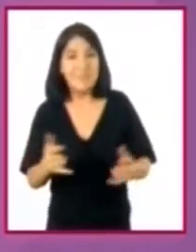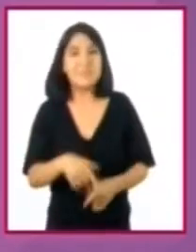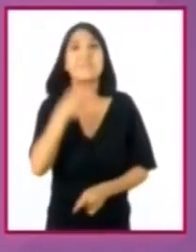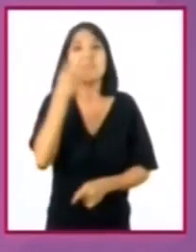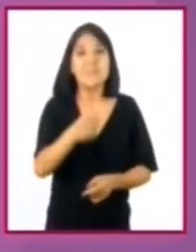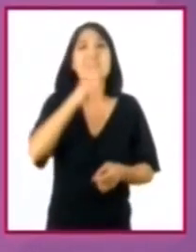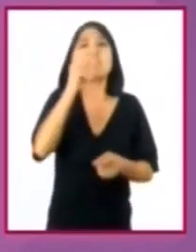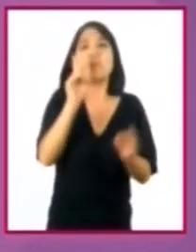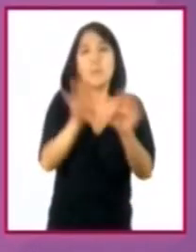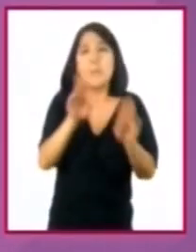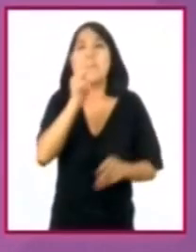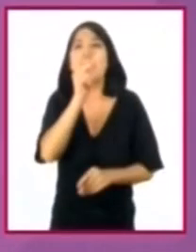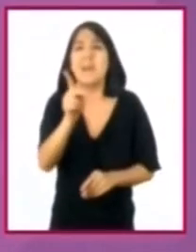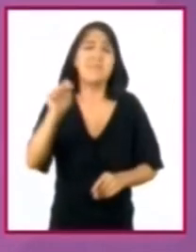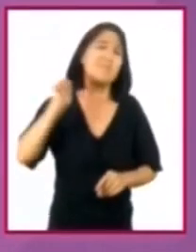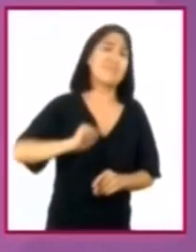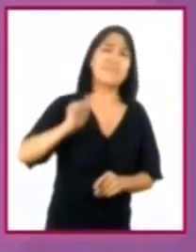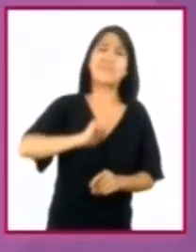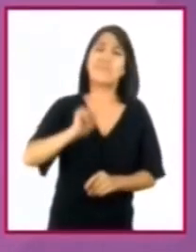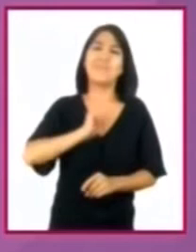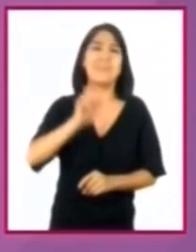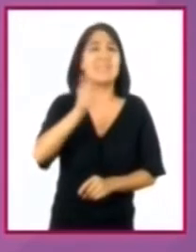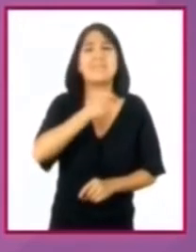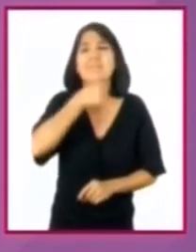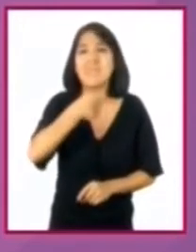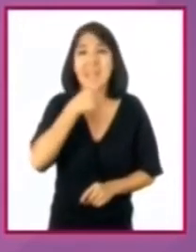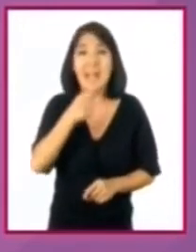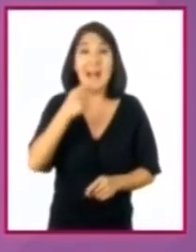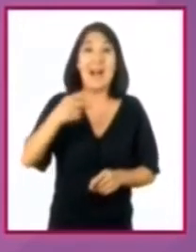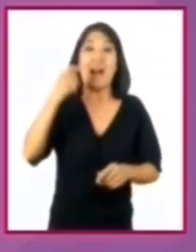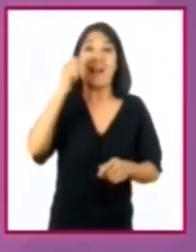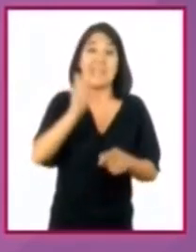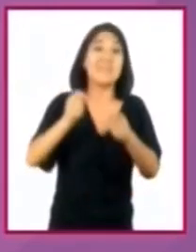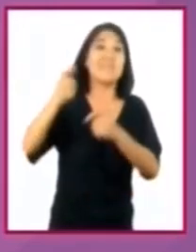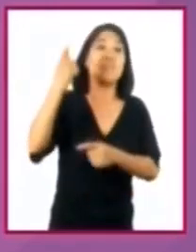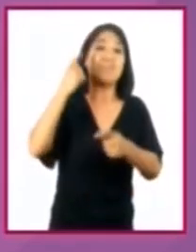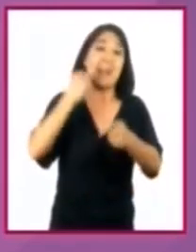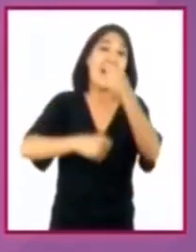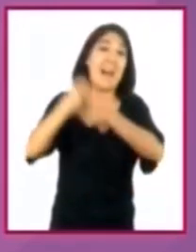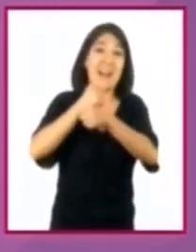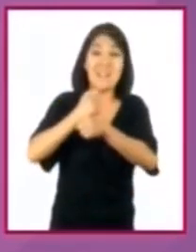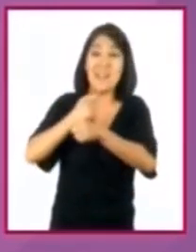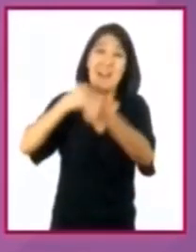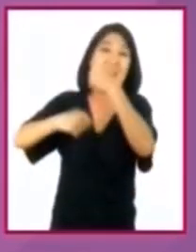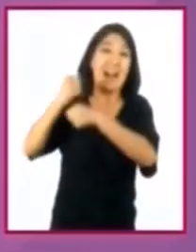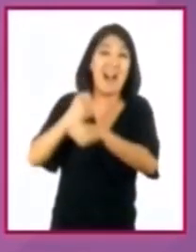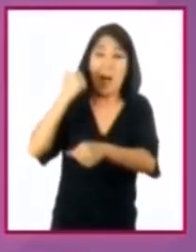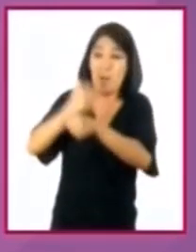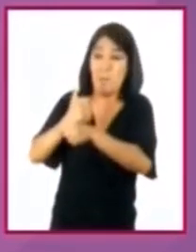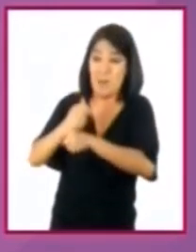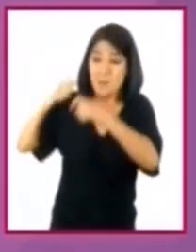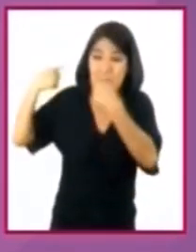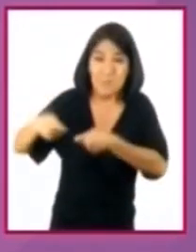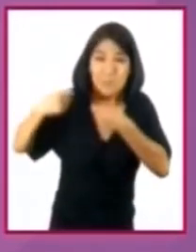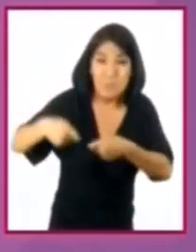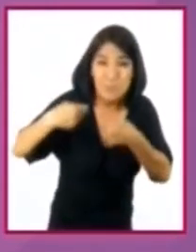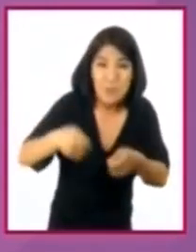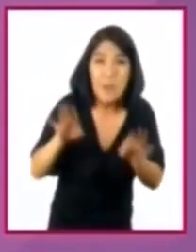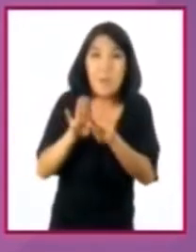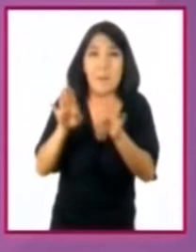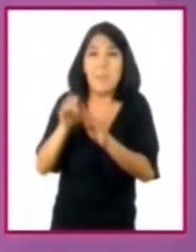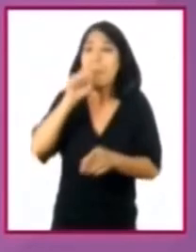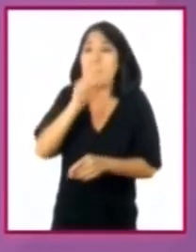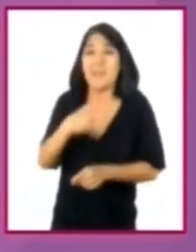eran palabras muy viejas, palabras que nuestros abuelos habían aprendido de sus abuelos y ellos de los suyos. Quien